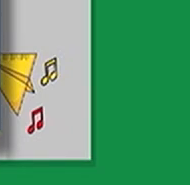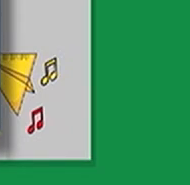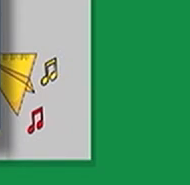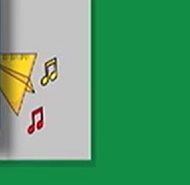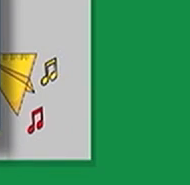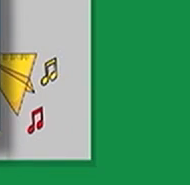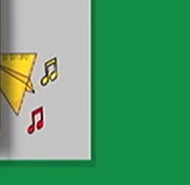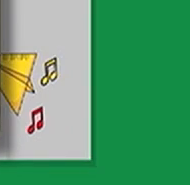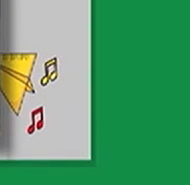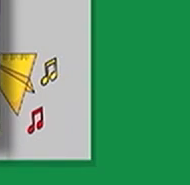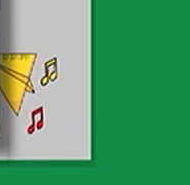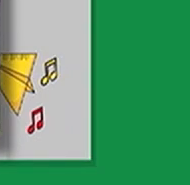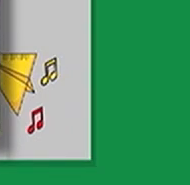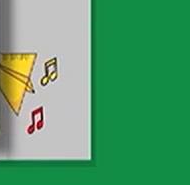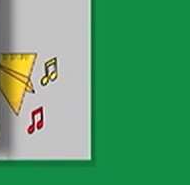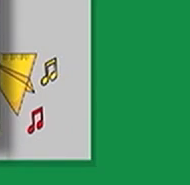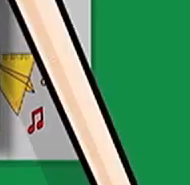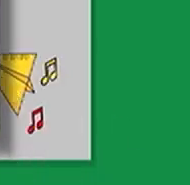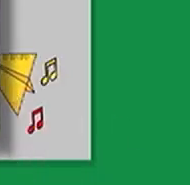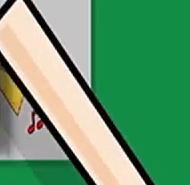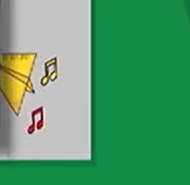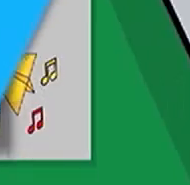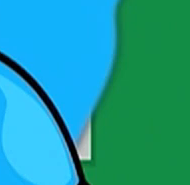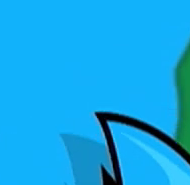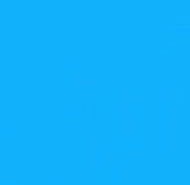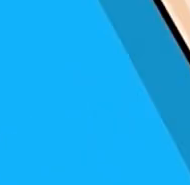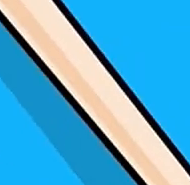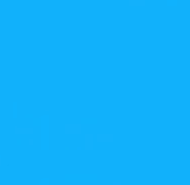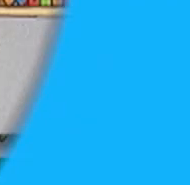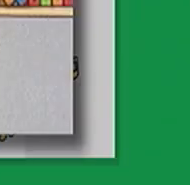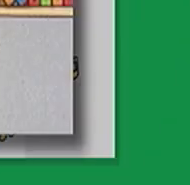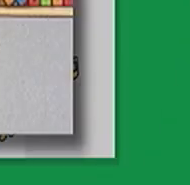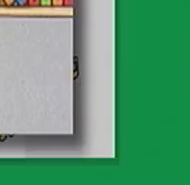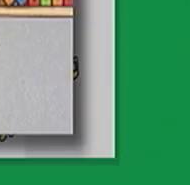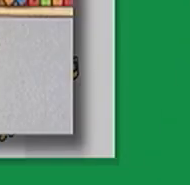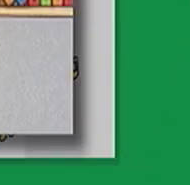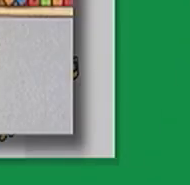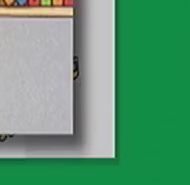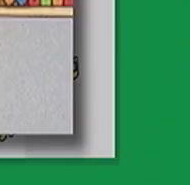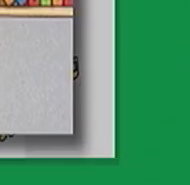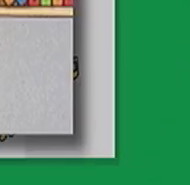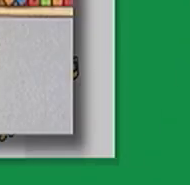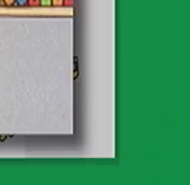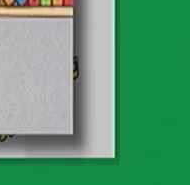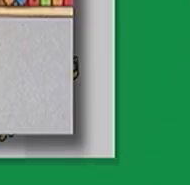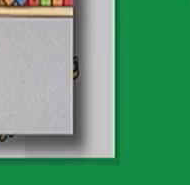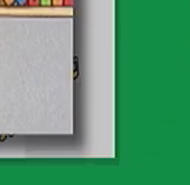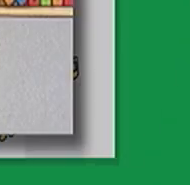Thank you.